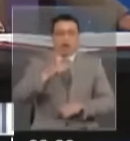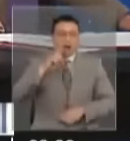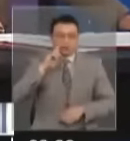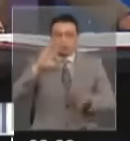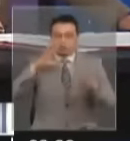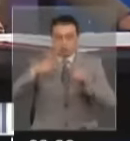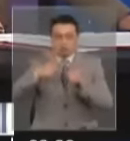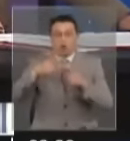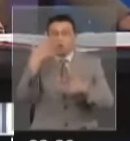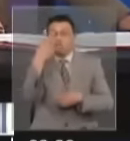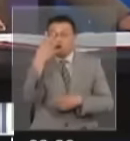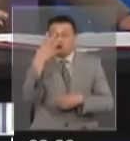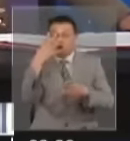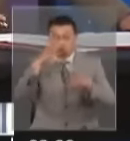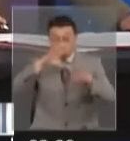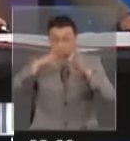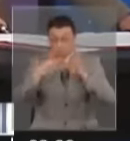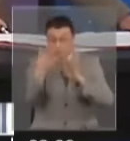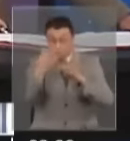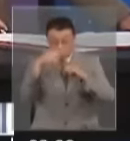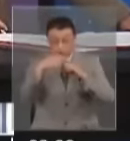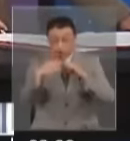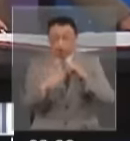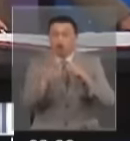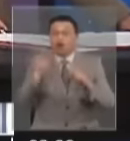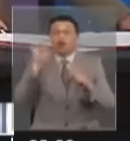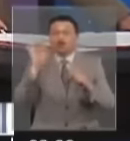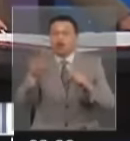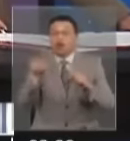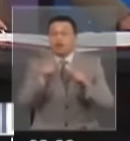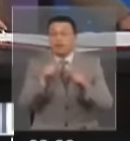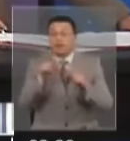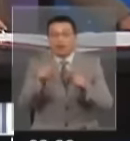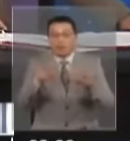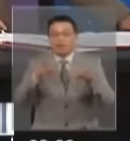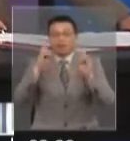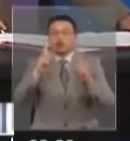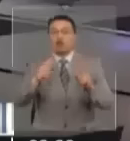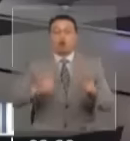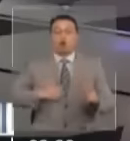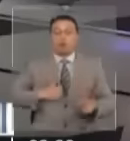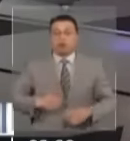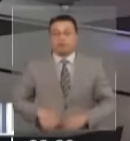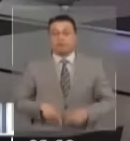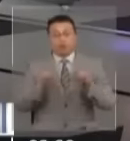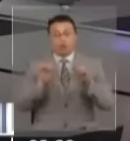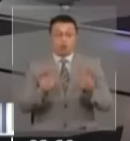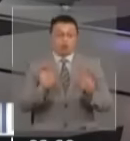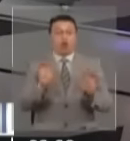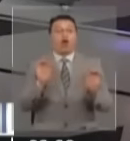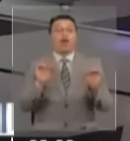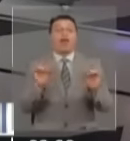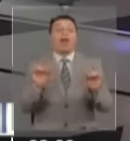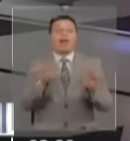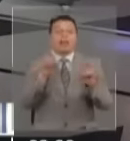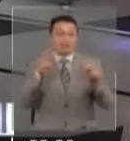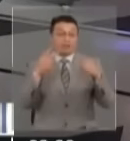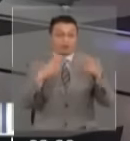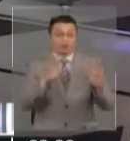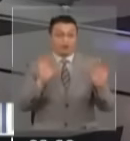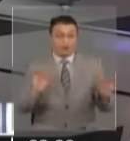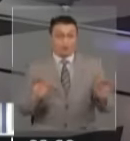Okay. Hay solamente 4 países en el mundo en los cuales estos derechos no se cumplen. Le tocó justo su tema, fue casualidad nomás que le haya tocado su tema